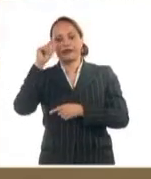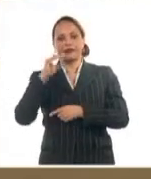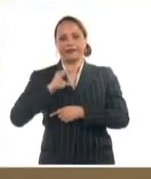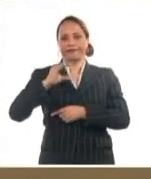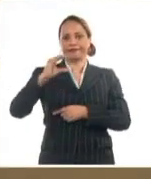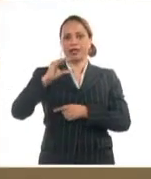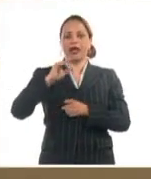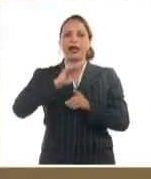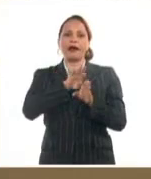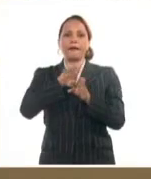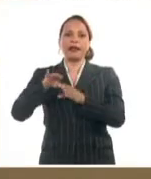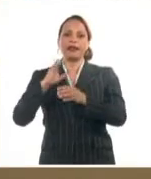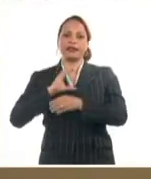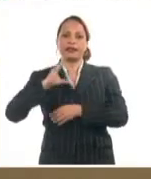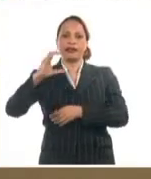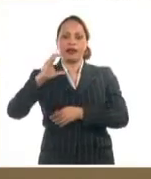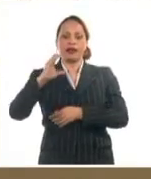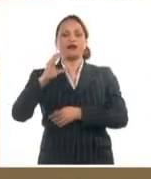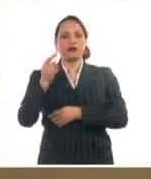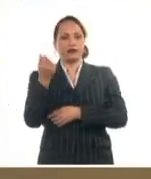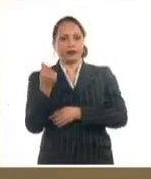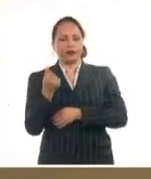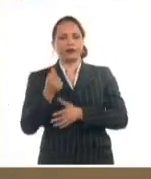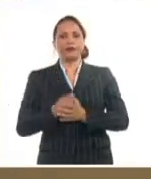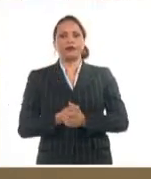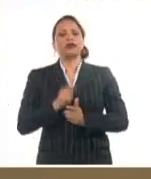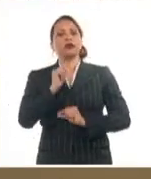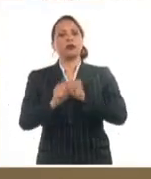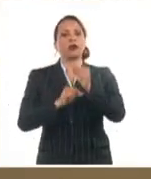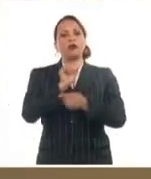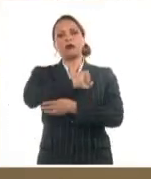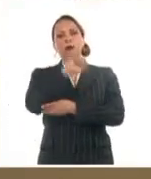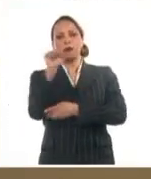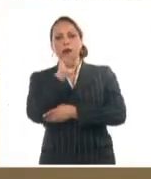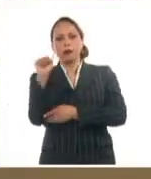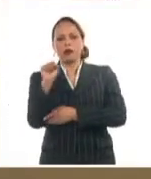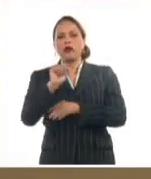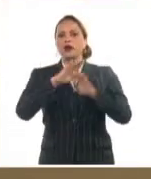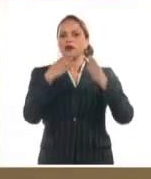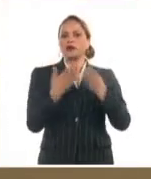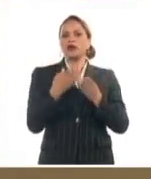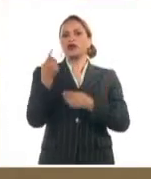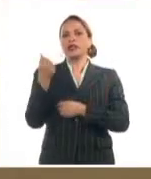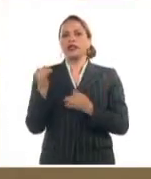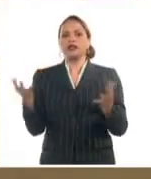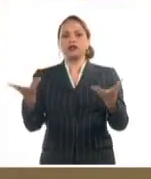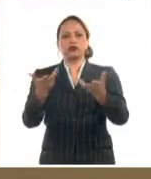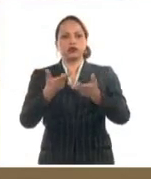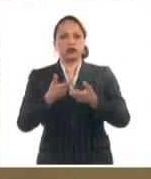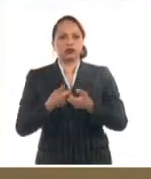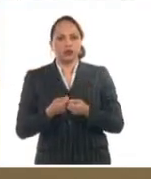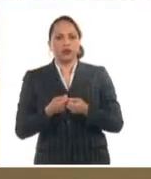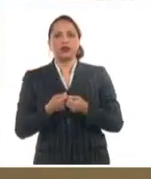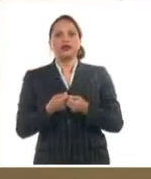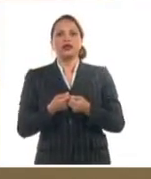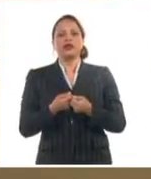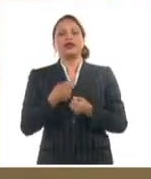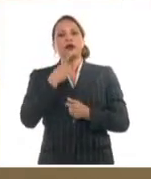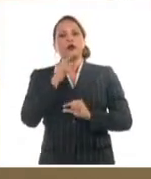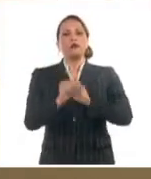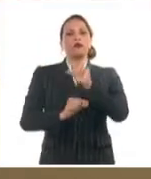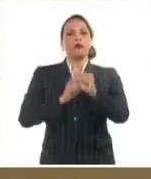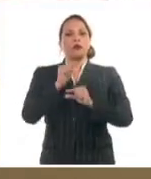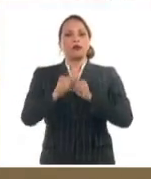descentralización logró, por supuesto, con sus utilidades y con todo lo que recaudó también, por decirlo de alguna manera, poder